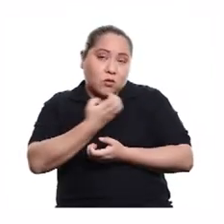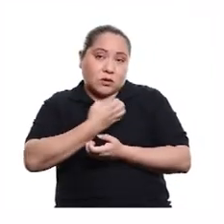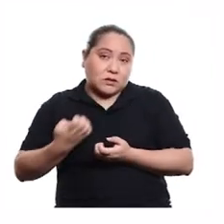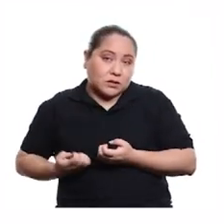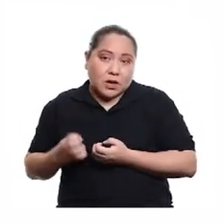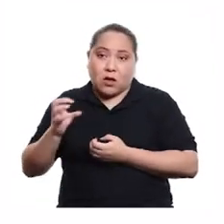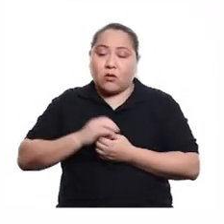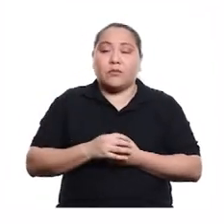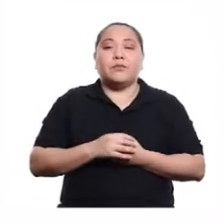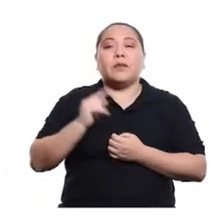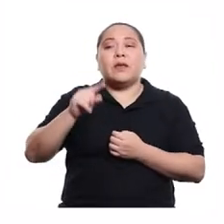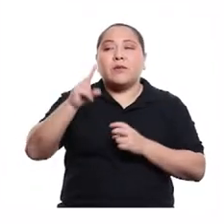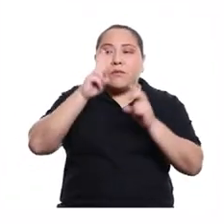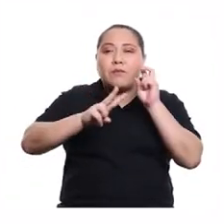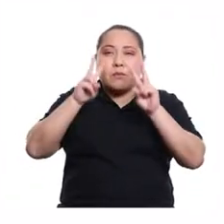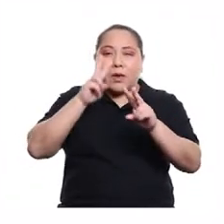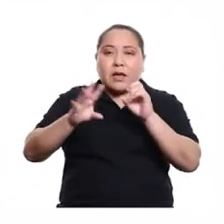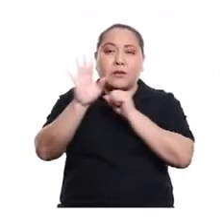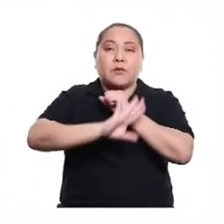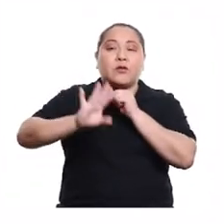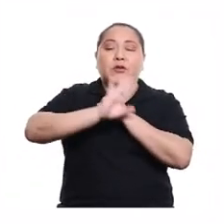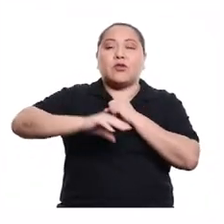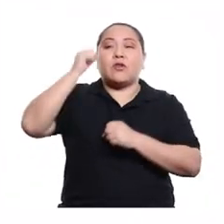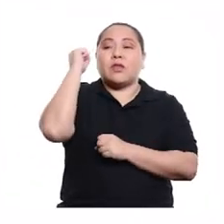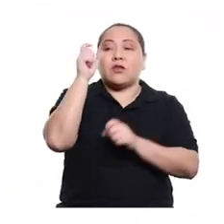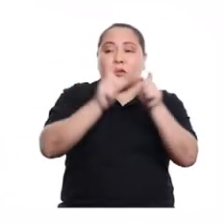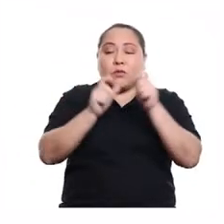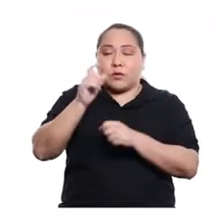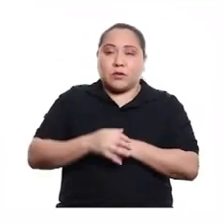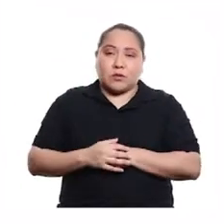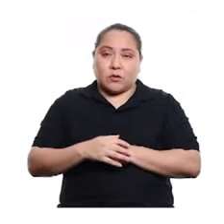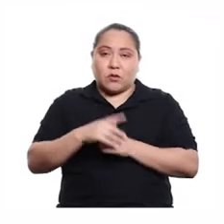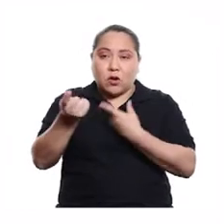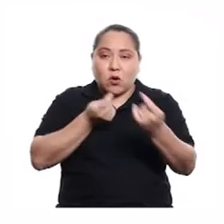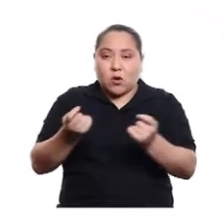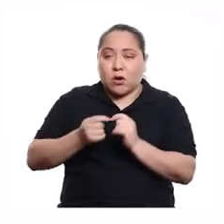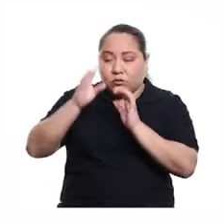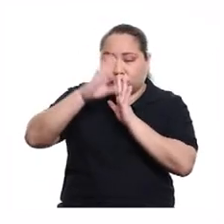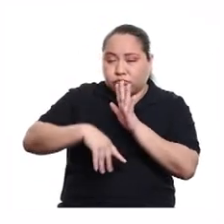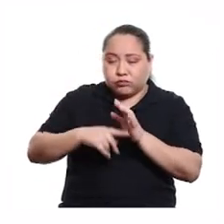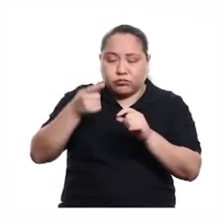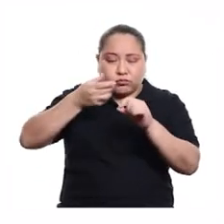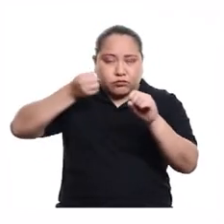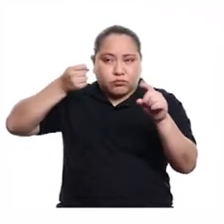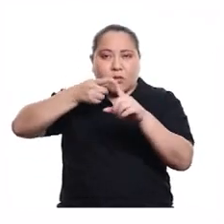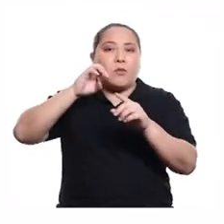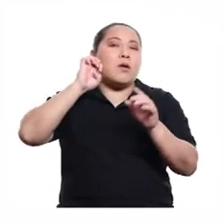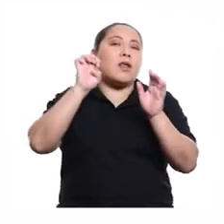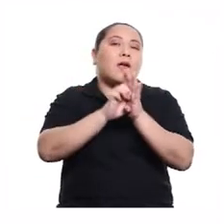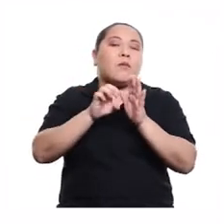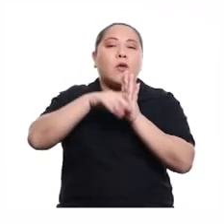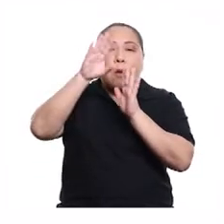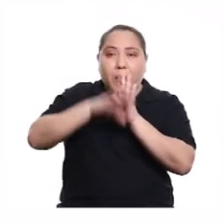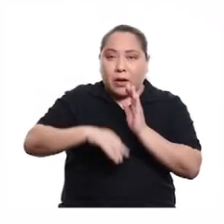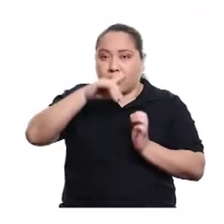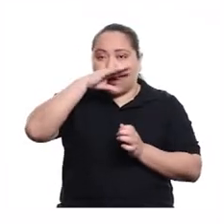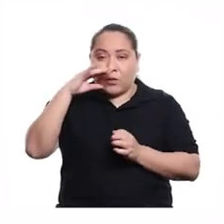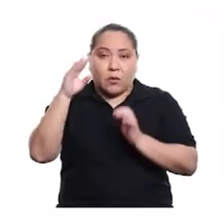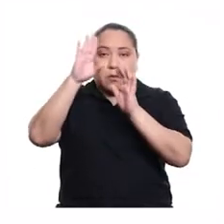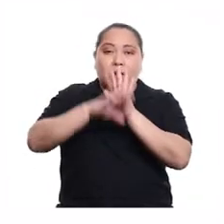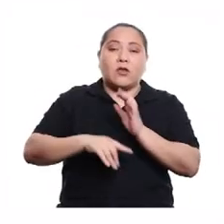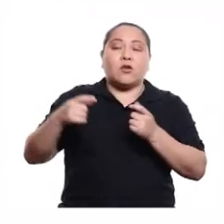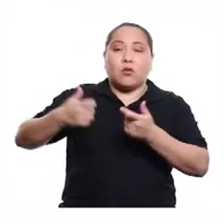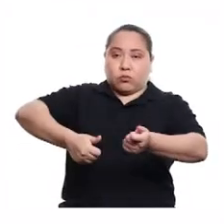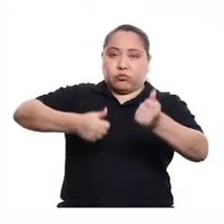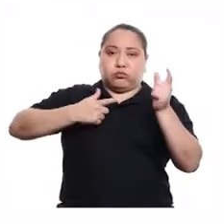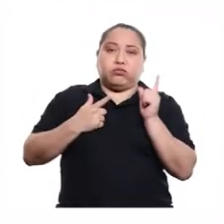Salvaguardar activamente los derechos de las víctimas. Regular y reducir los disparadores del delito, tales como drogas y